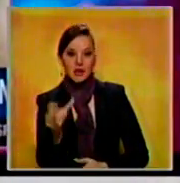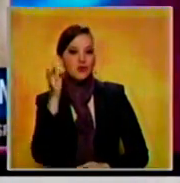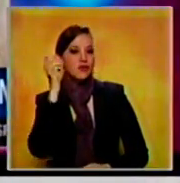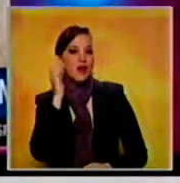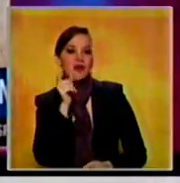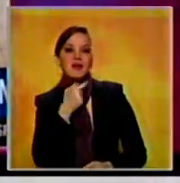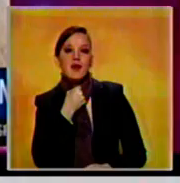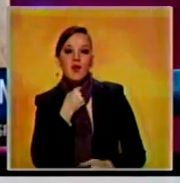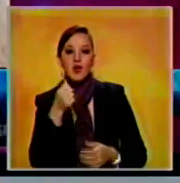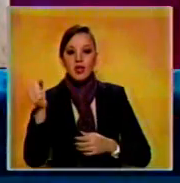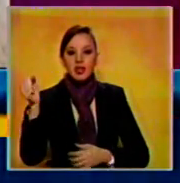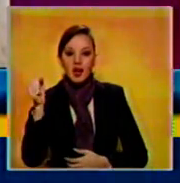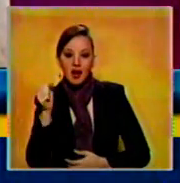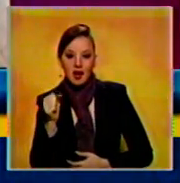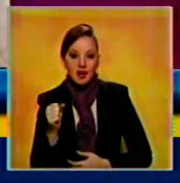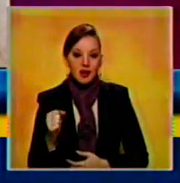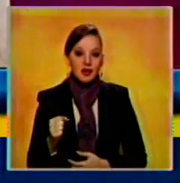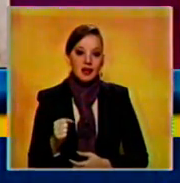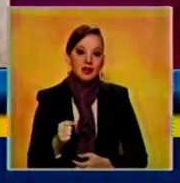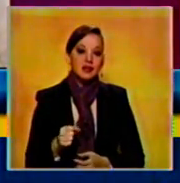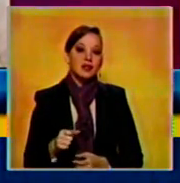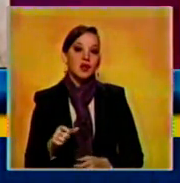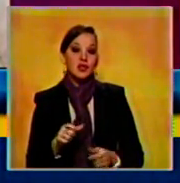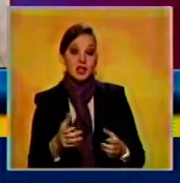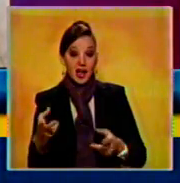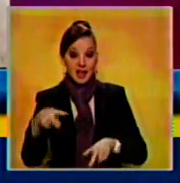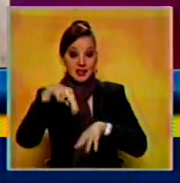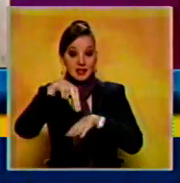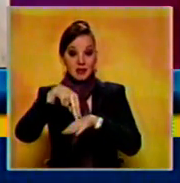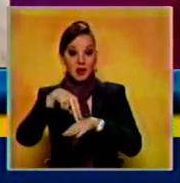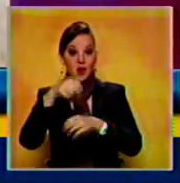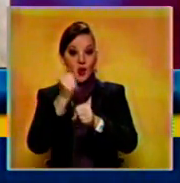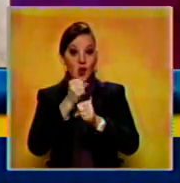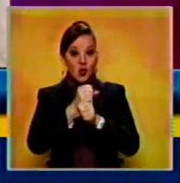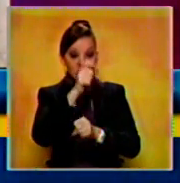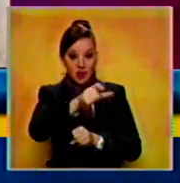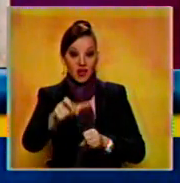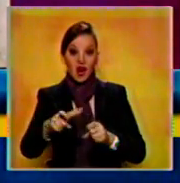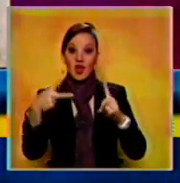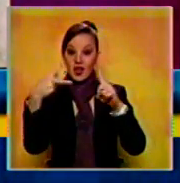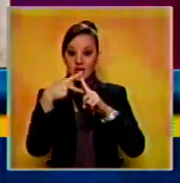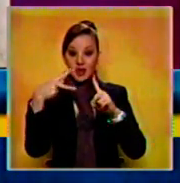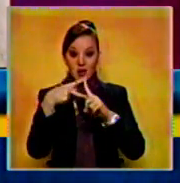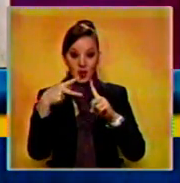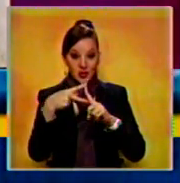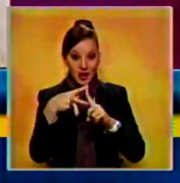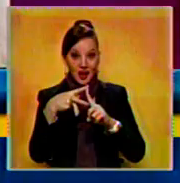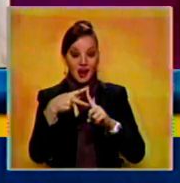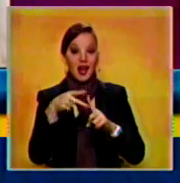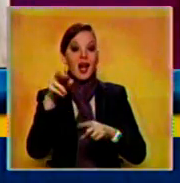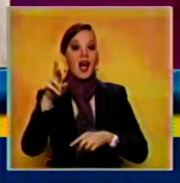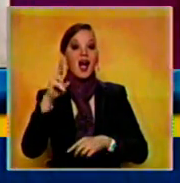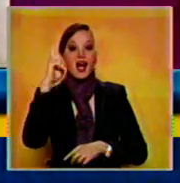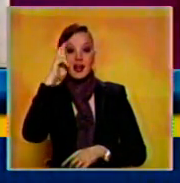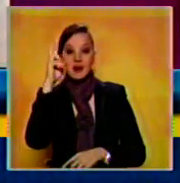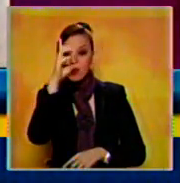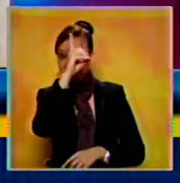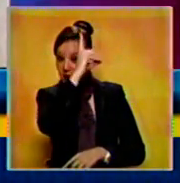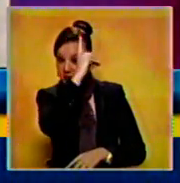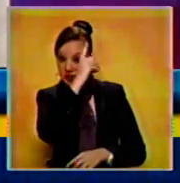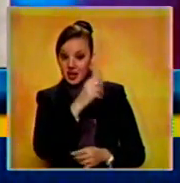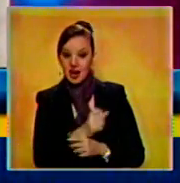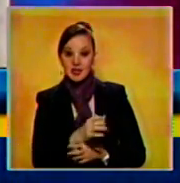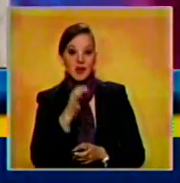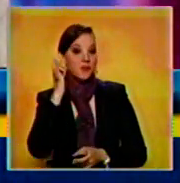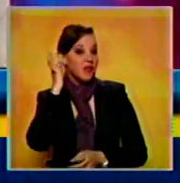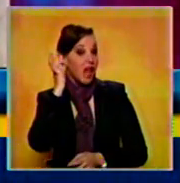cantante, muy complaciente, se paró a bailar con una de las empleadas donde se hospedaba en un lugar de República Dominicana. La